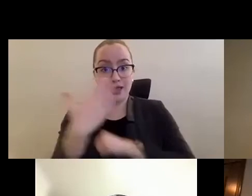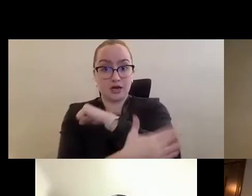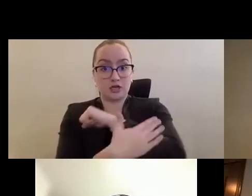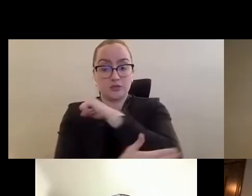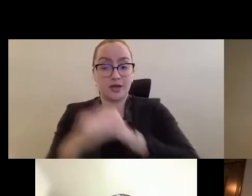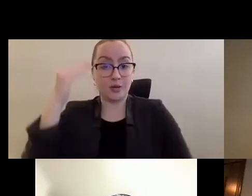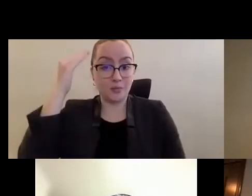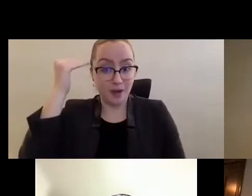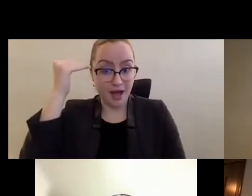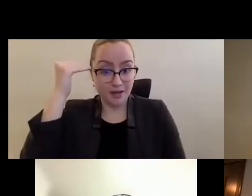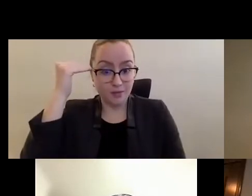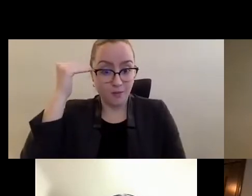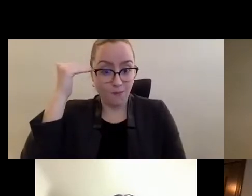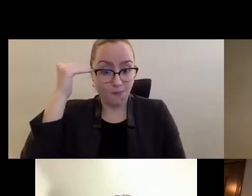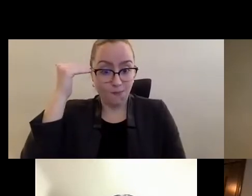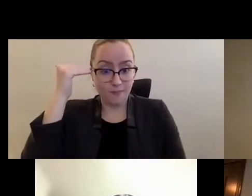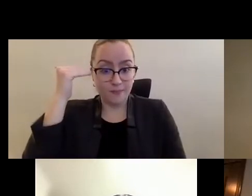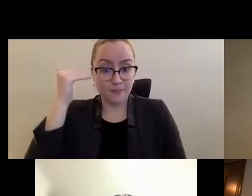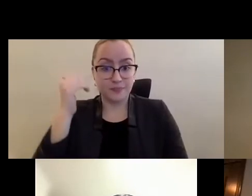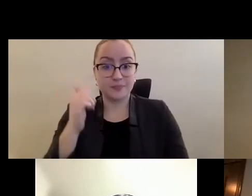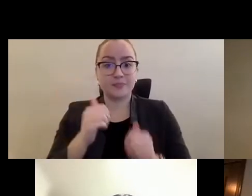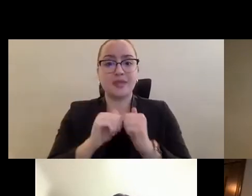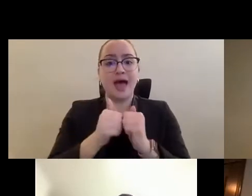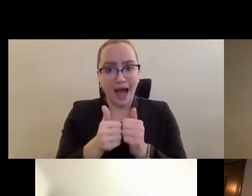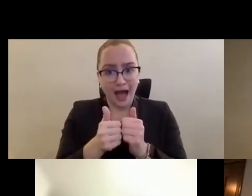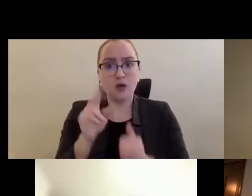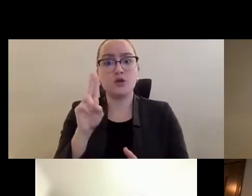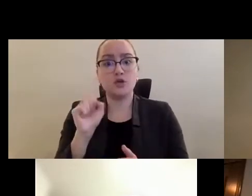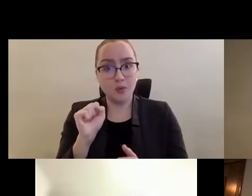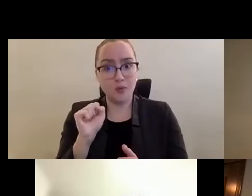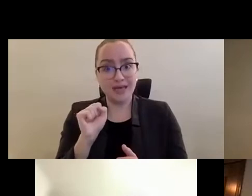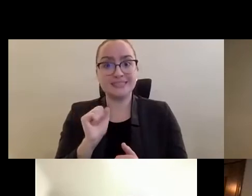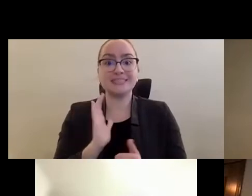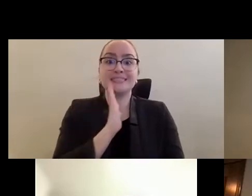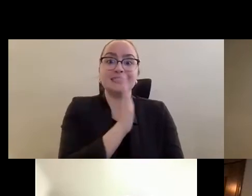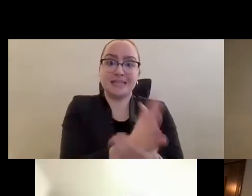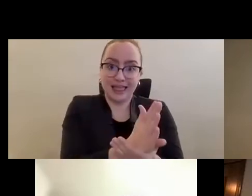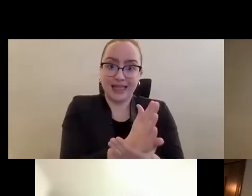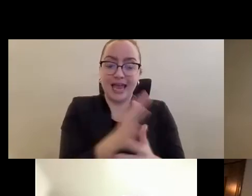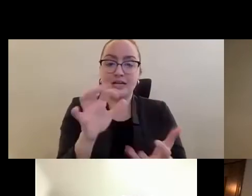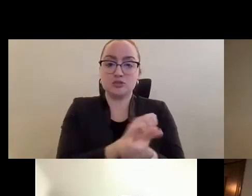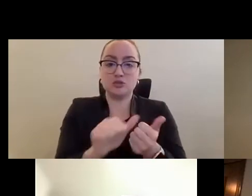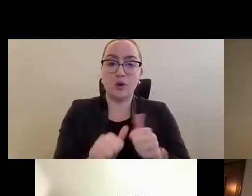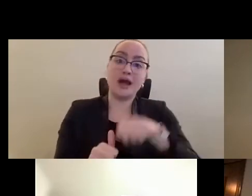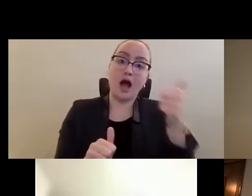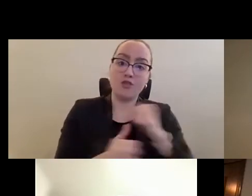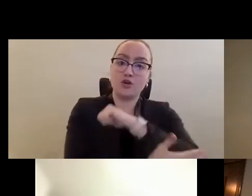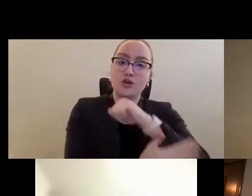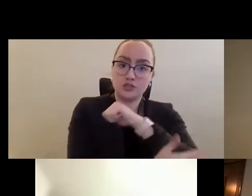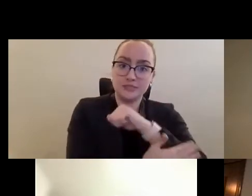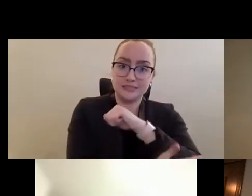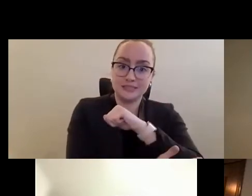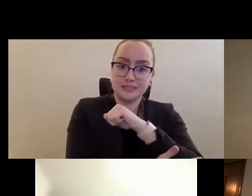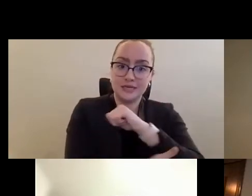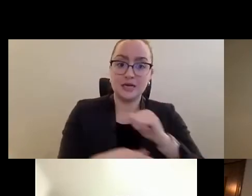otros países europeos por las maneras en que Estados Unidos ha intervenido y muchas veces